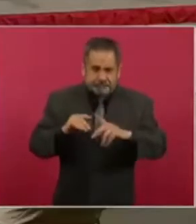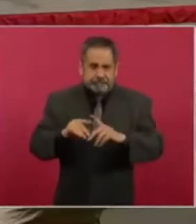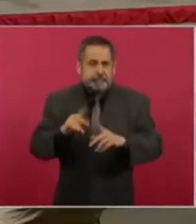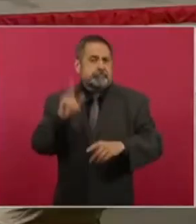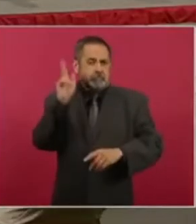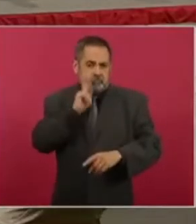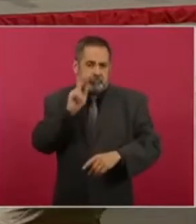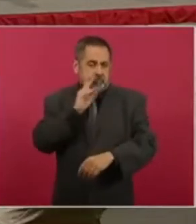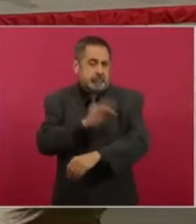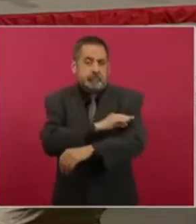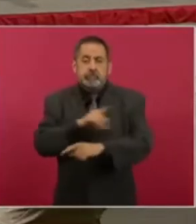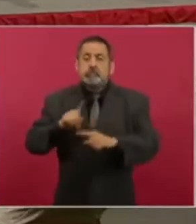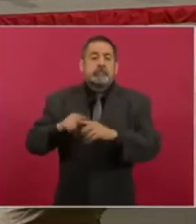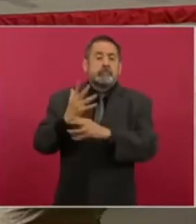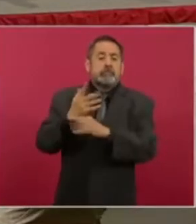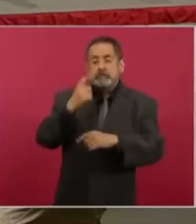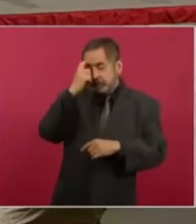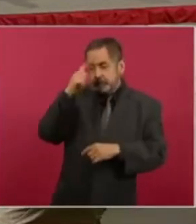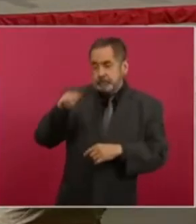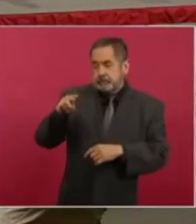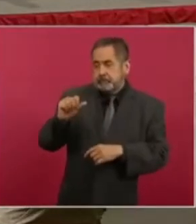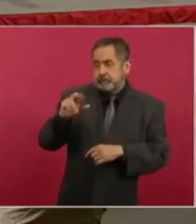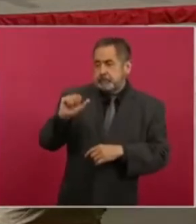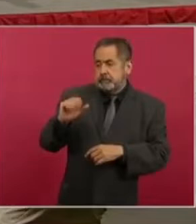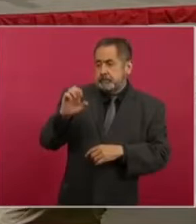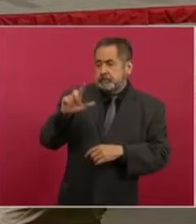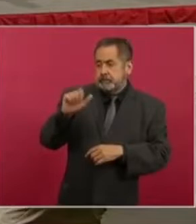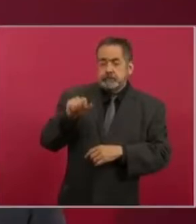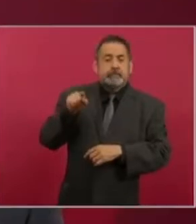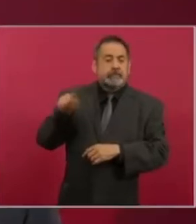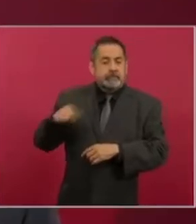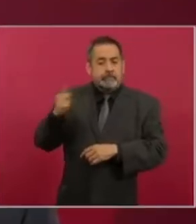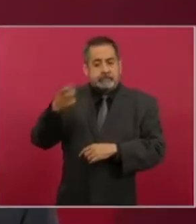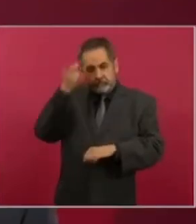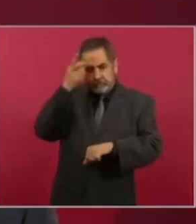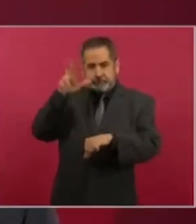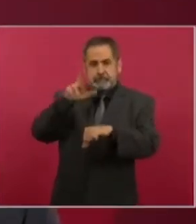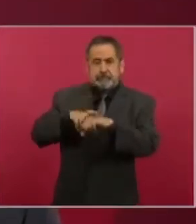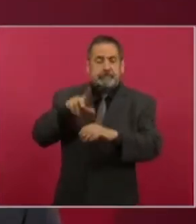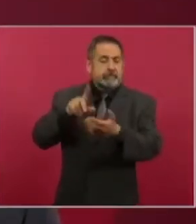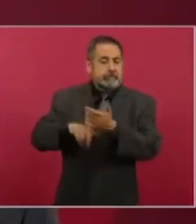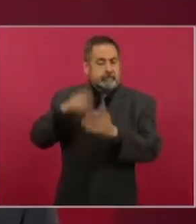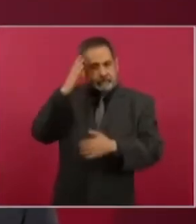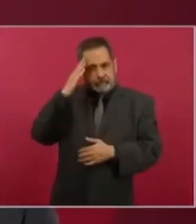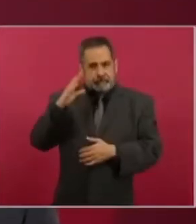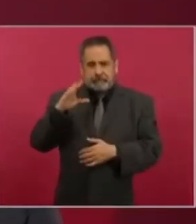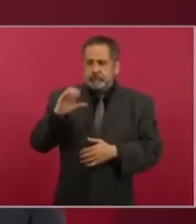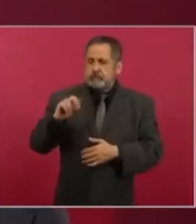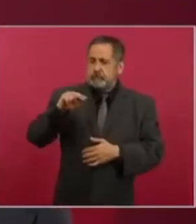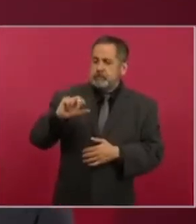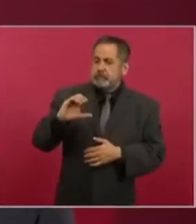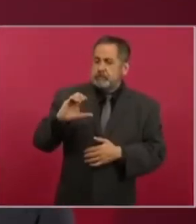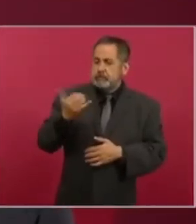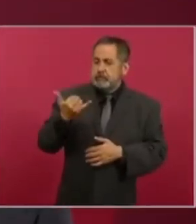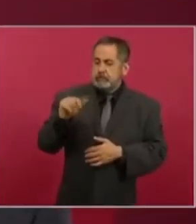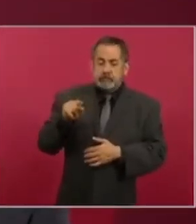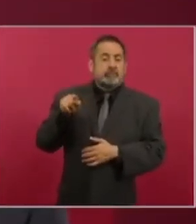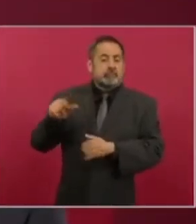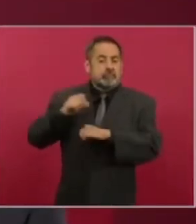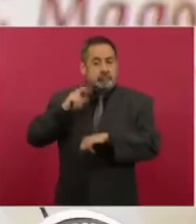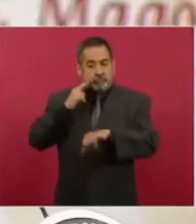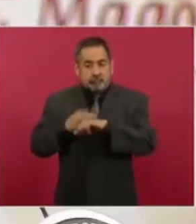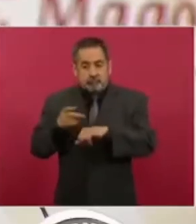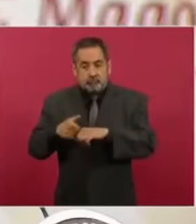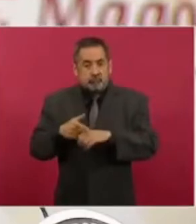impulsado la doctora María Elena Álvarez Builla, nuestra muy querida directora general del Consejo Nacional de Ciencia y Tecnología.